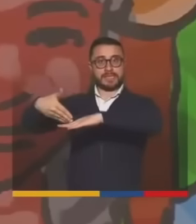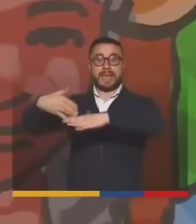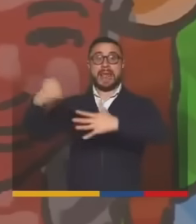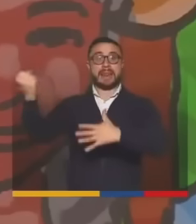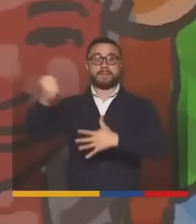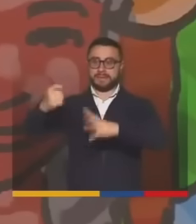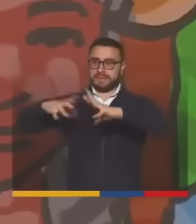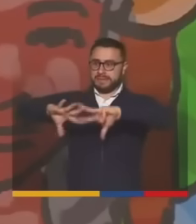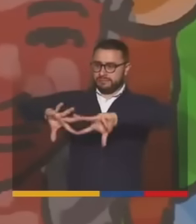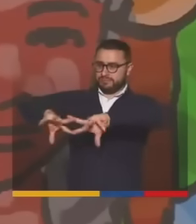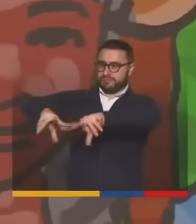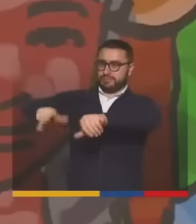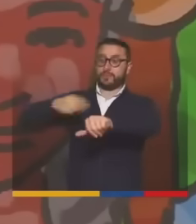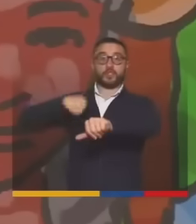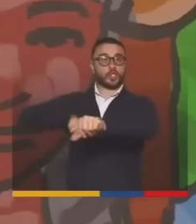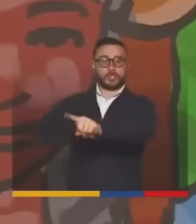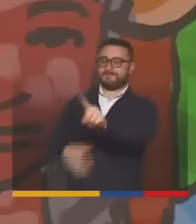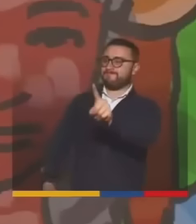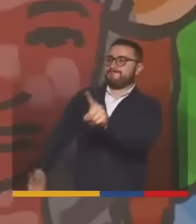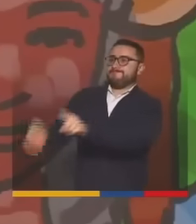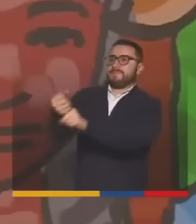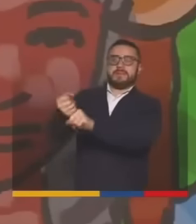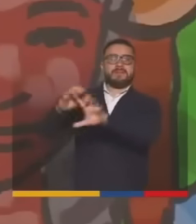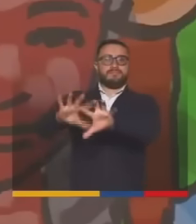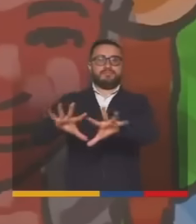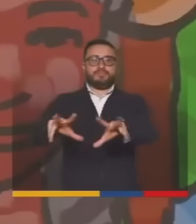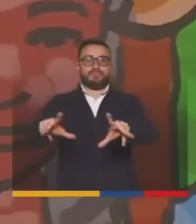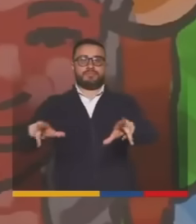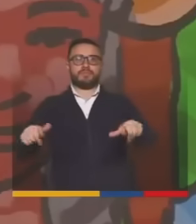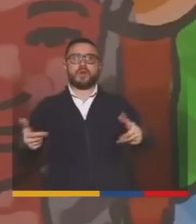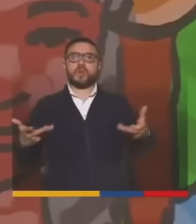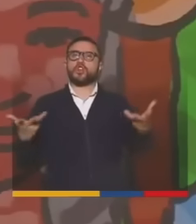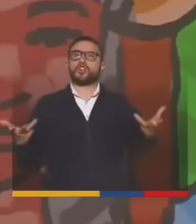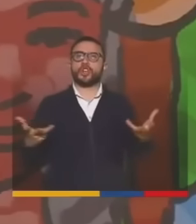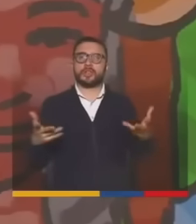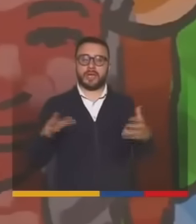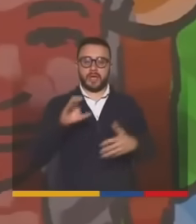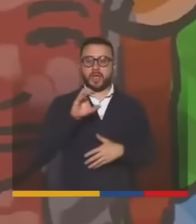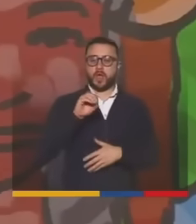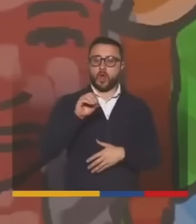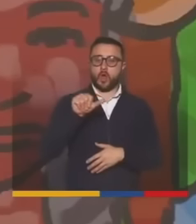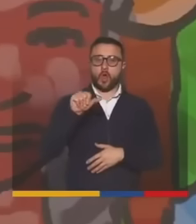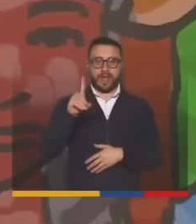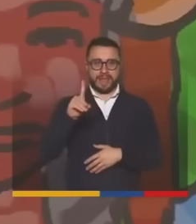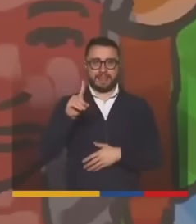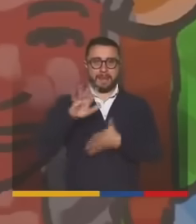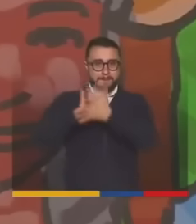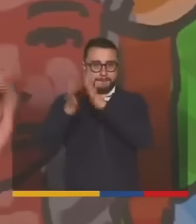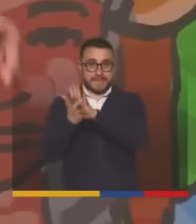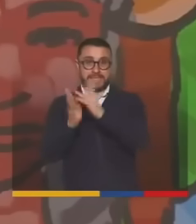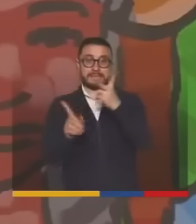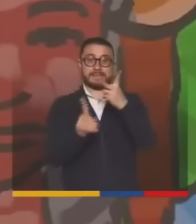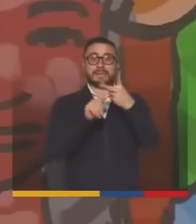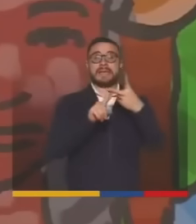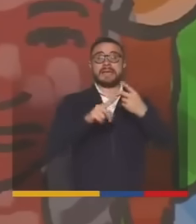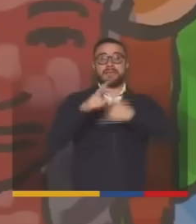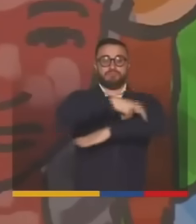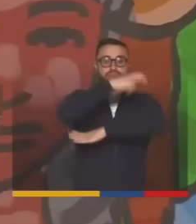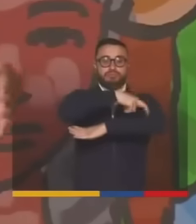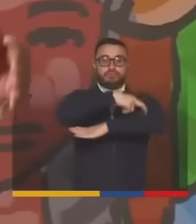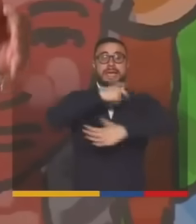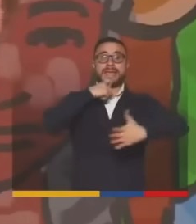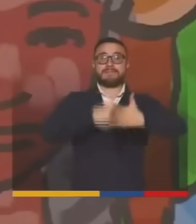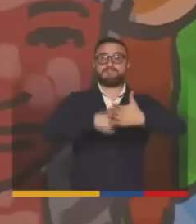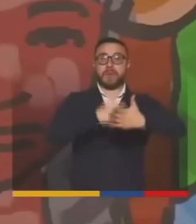hemos encontrado robados en los OCAT Paz y en el sistema de regalías en Colombia, y